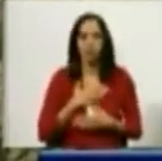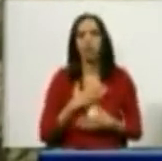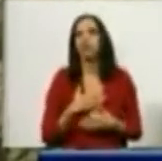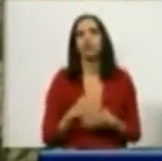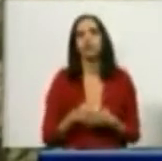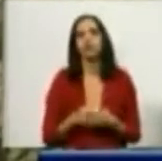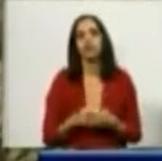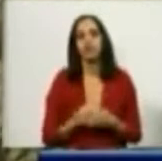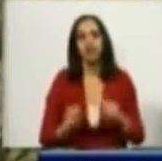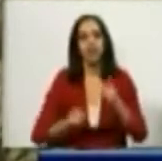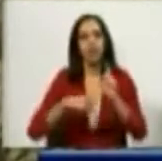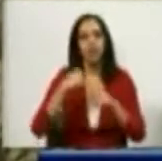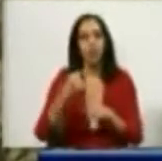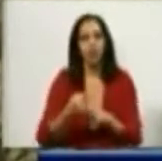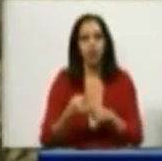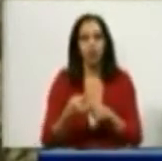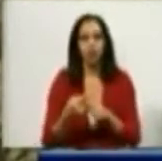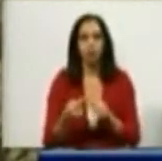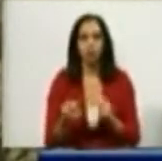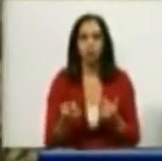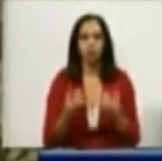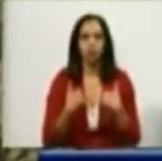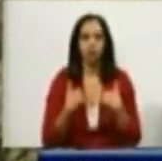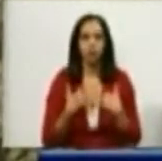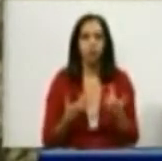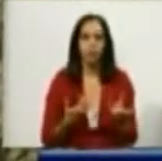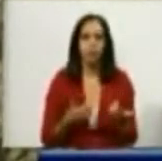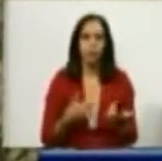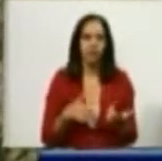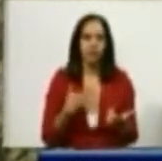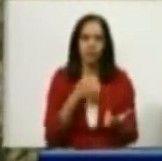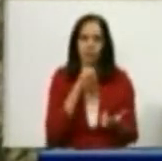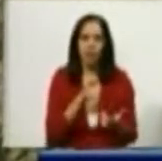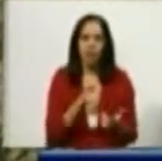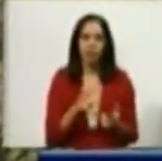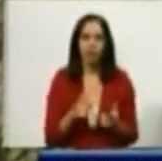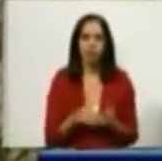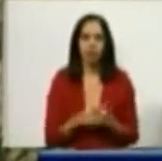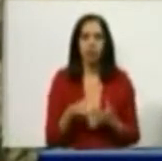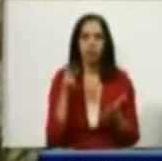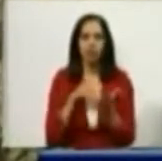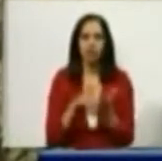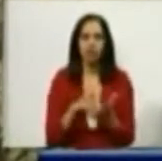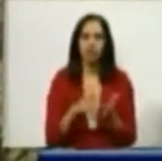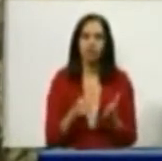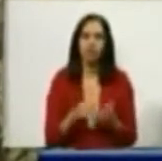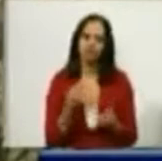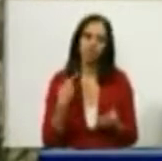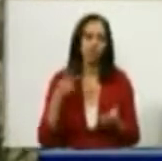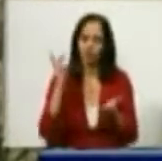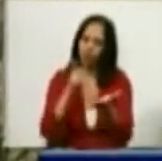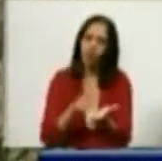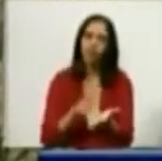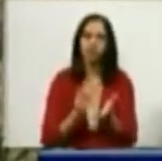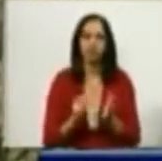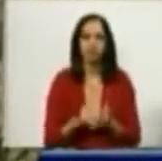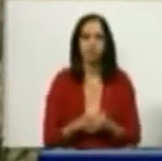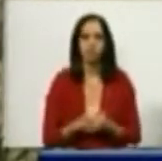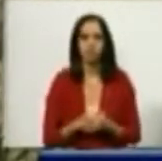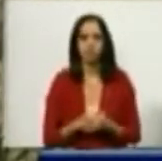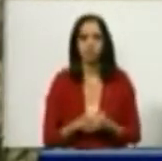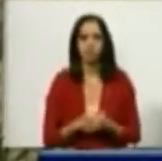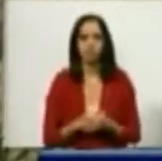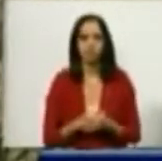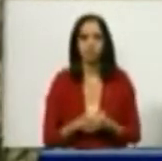al siguiente en verdad yo no me sentía bien el día el miércoles siguiente y yo fui a hacer el programa porque yo dije no tengo que ir tengo que ir